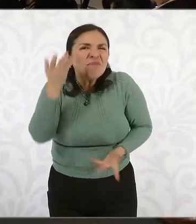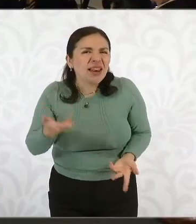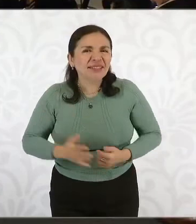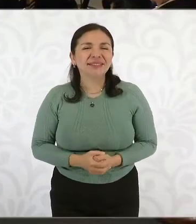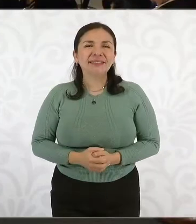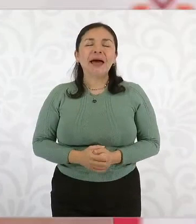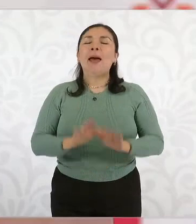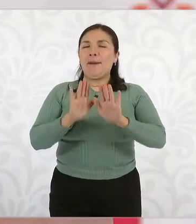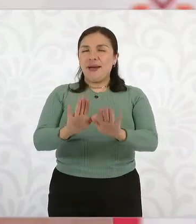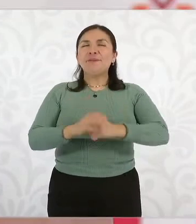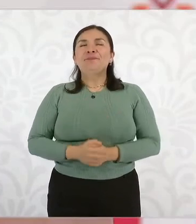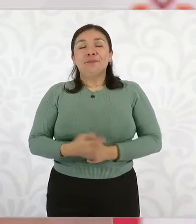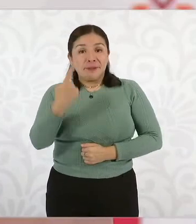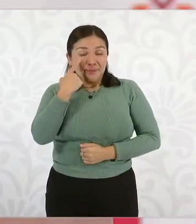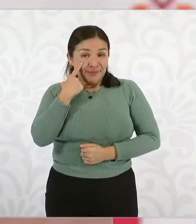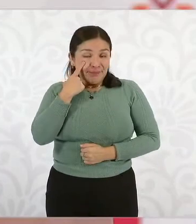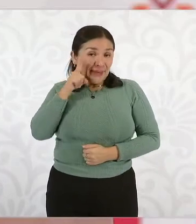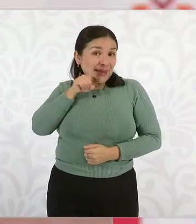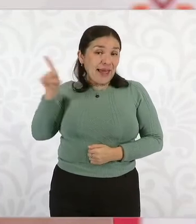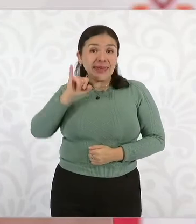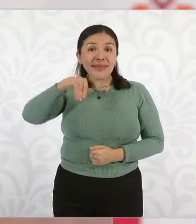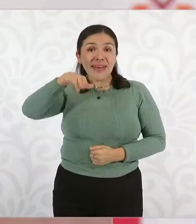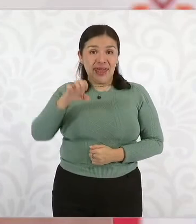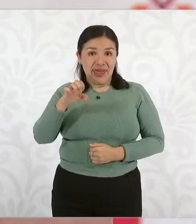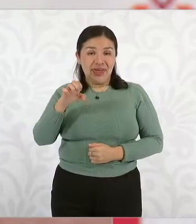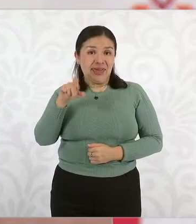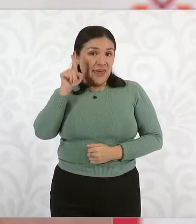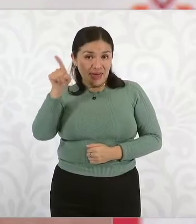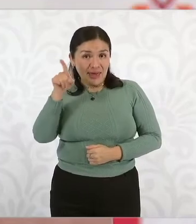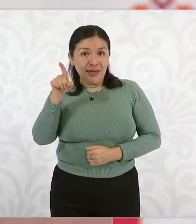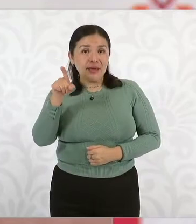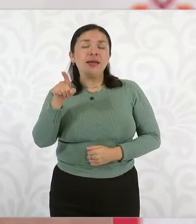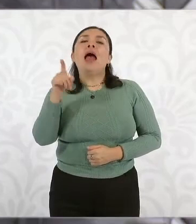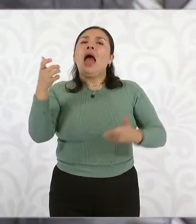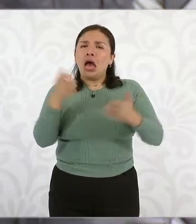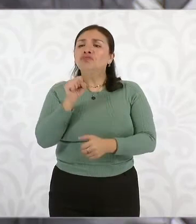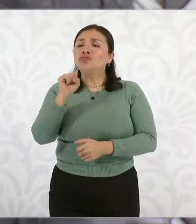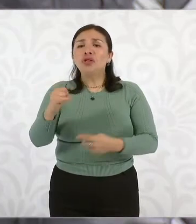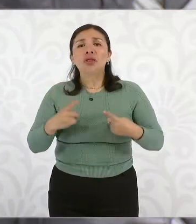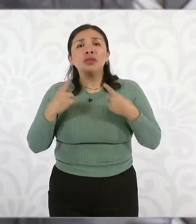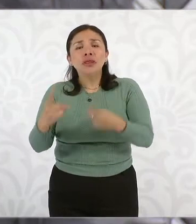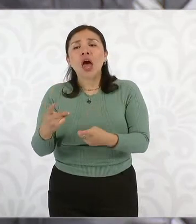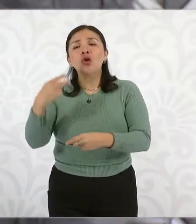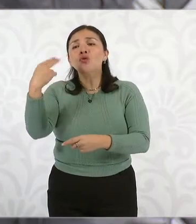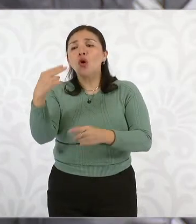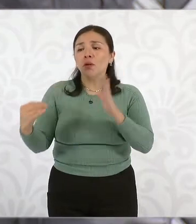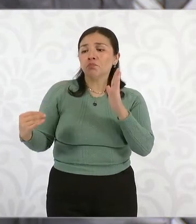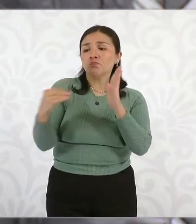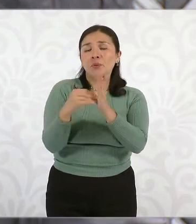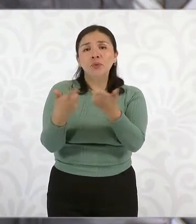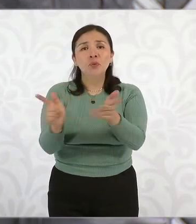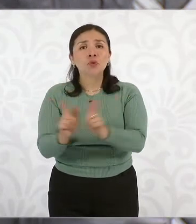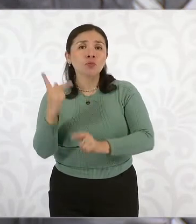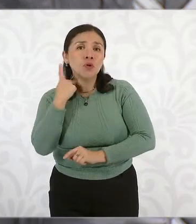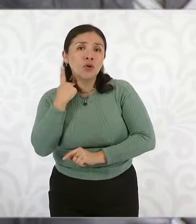Bueno, desde el Instituto Nacional Electoral se le dio registro a este partido